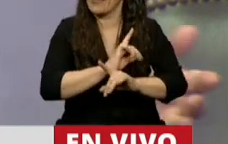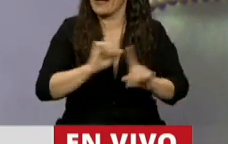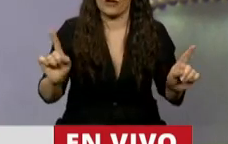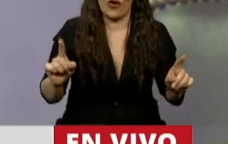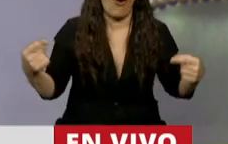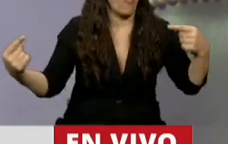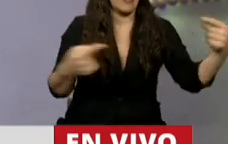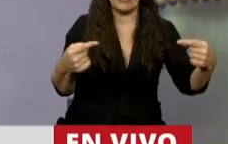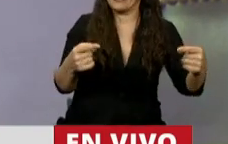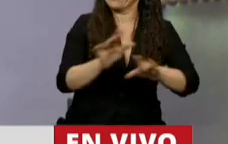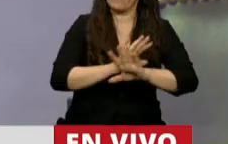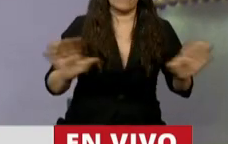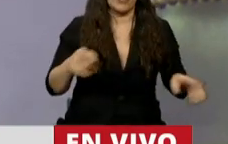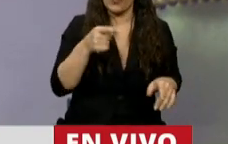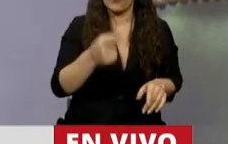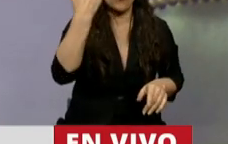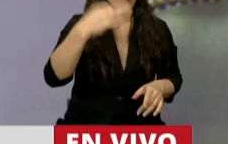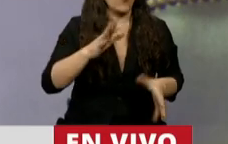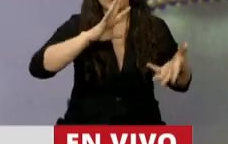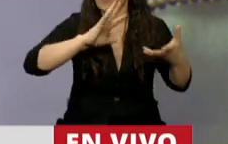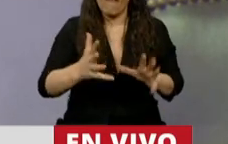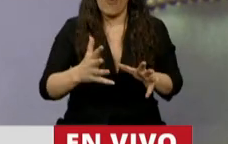grietas de lado. Esa es la única forma